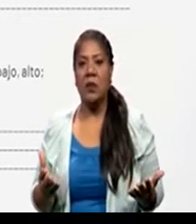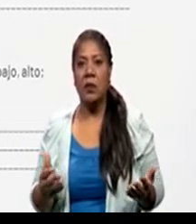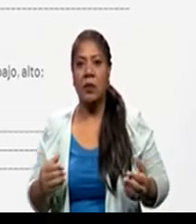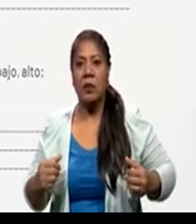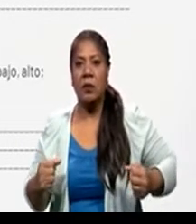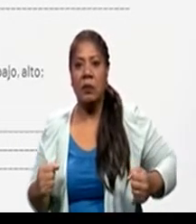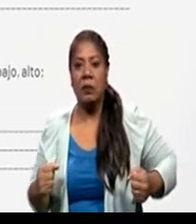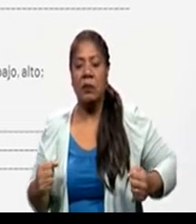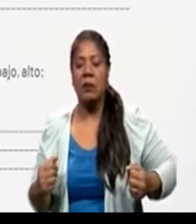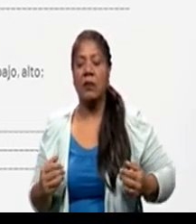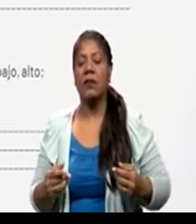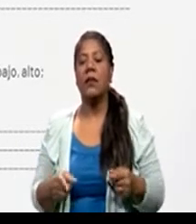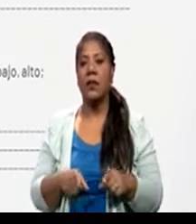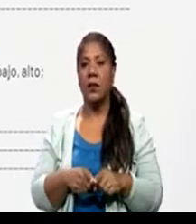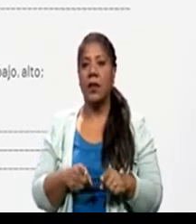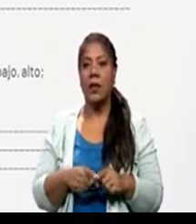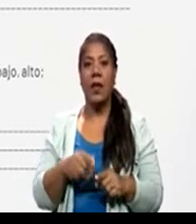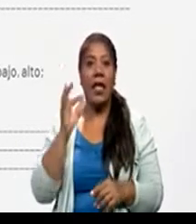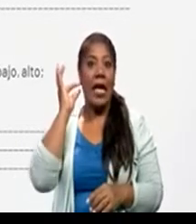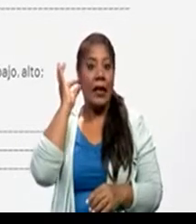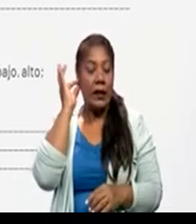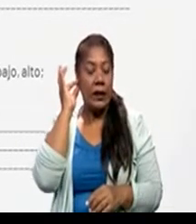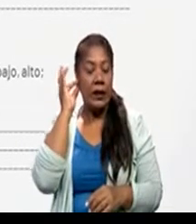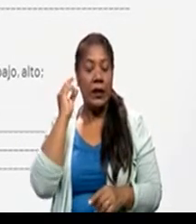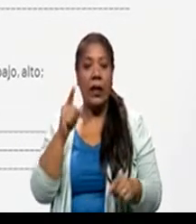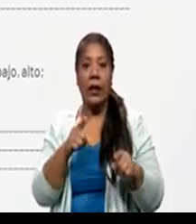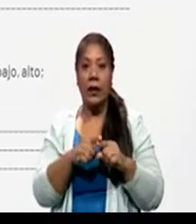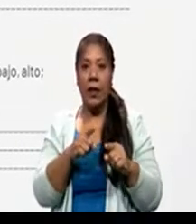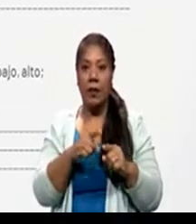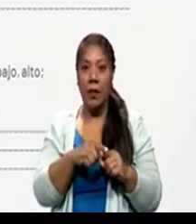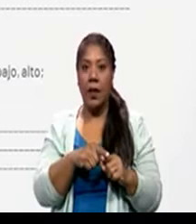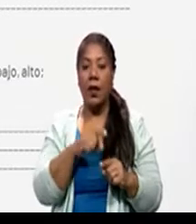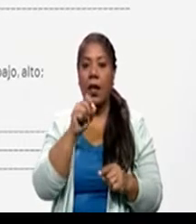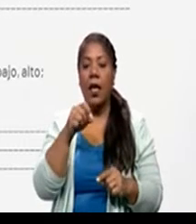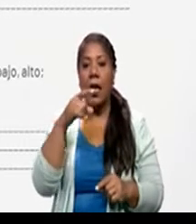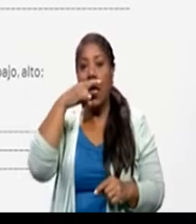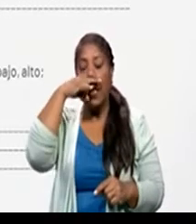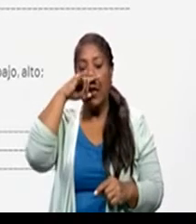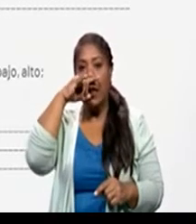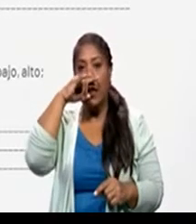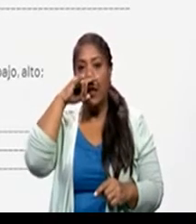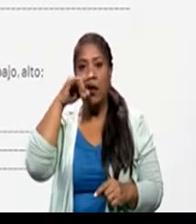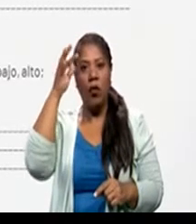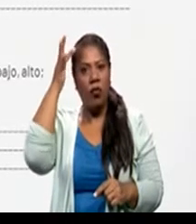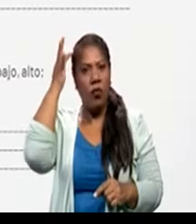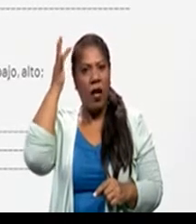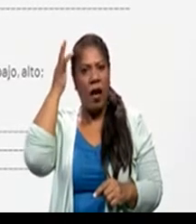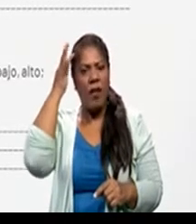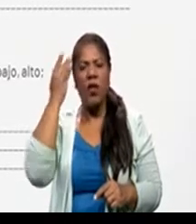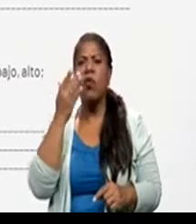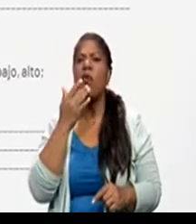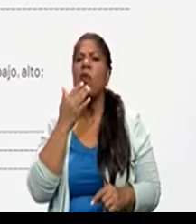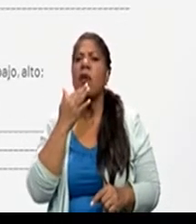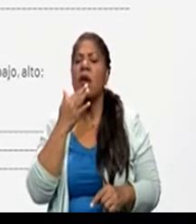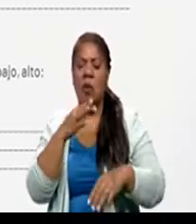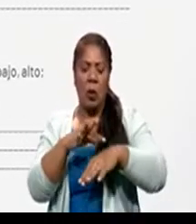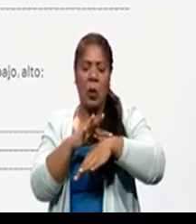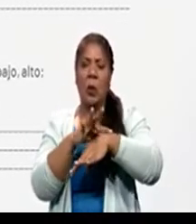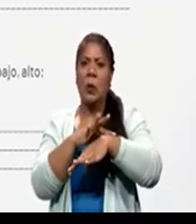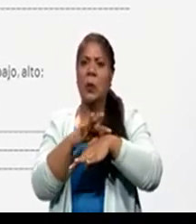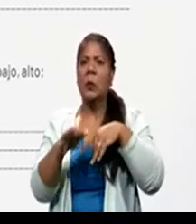obesa. Y también tenemos la descripción de un niño, el color de su cabello, su